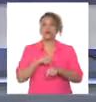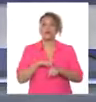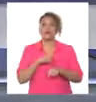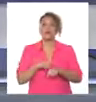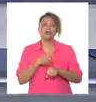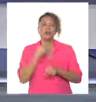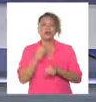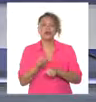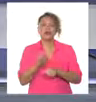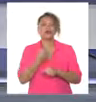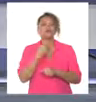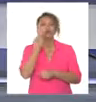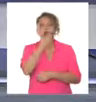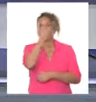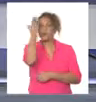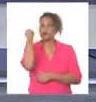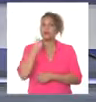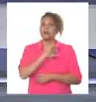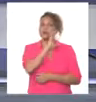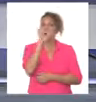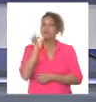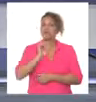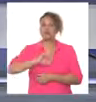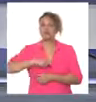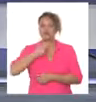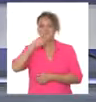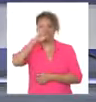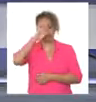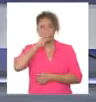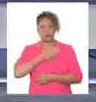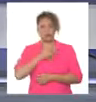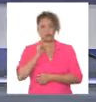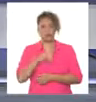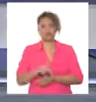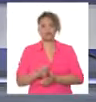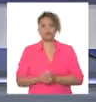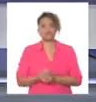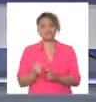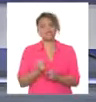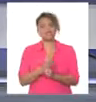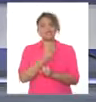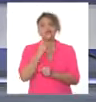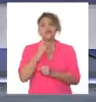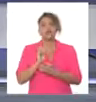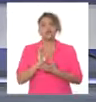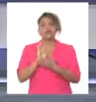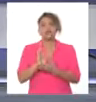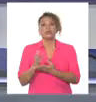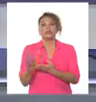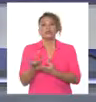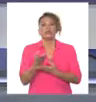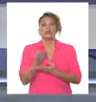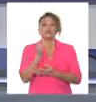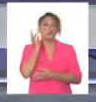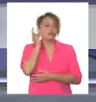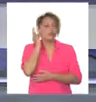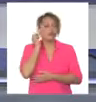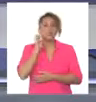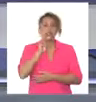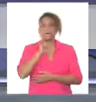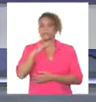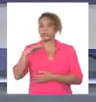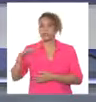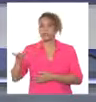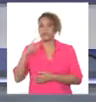una huella imborrable en el arte de la mayor de las Antillas. Con hondo pesar le rendimos tributo a la muchachita de Miramar, a la estudiante del